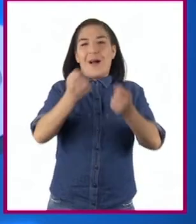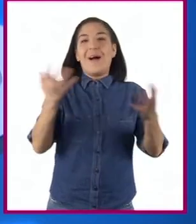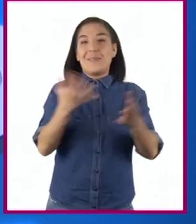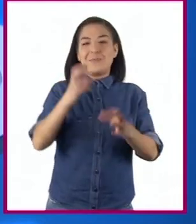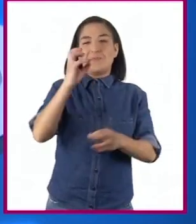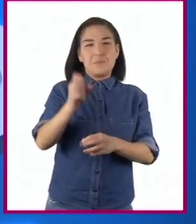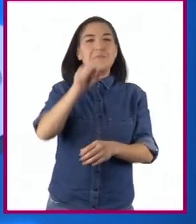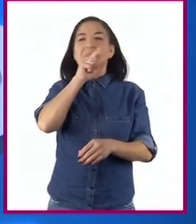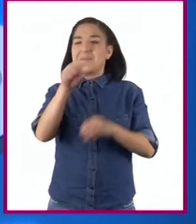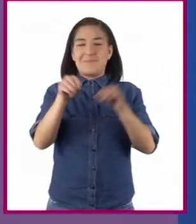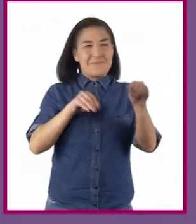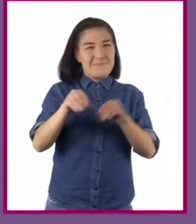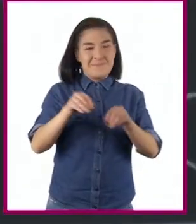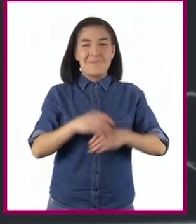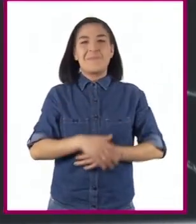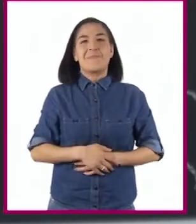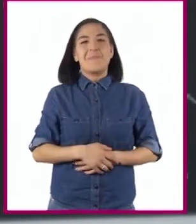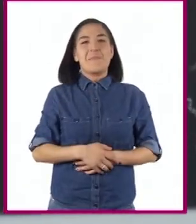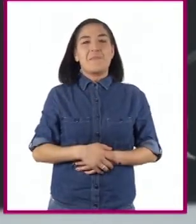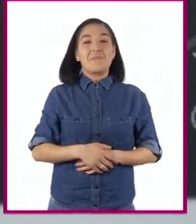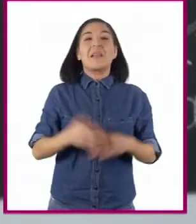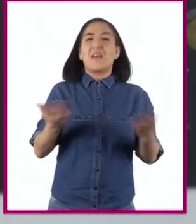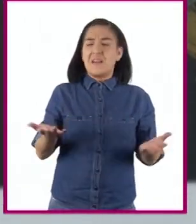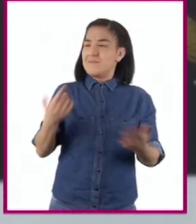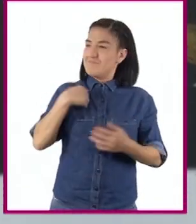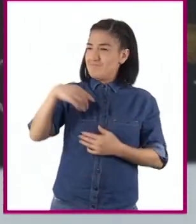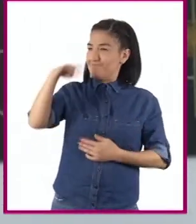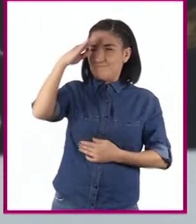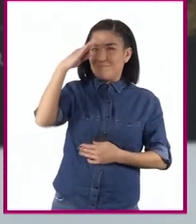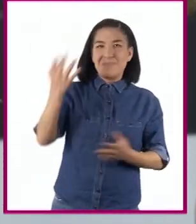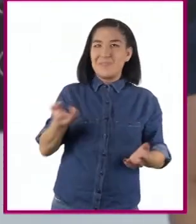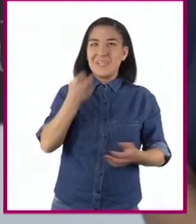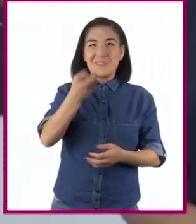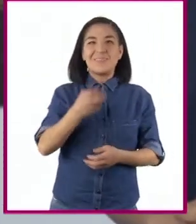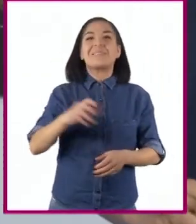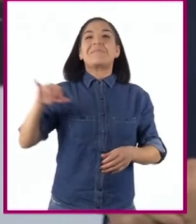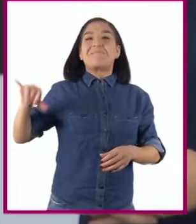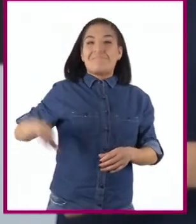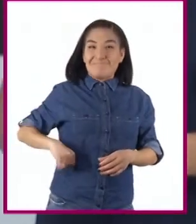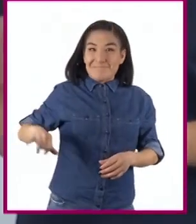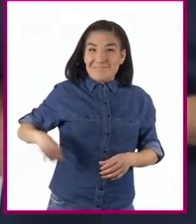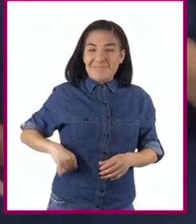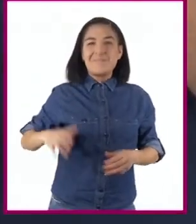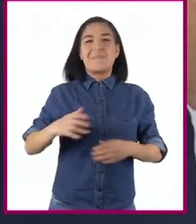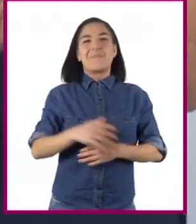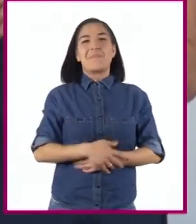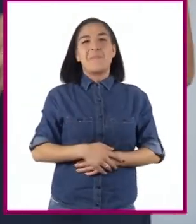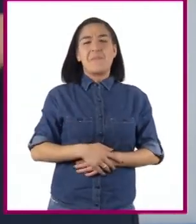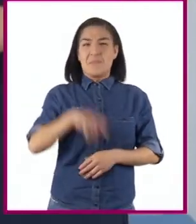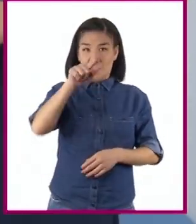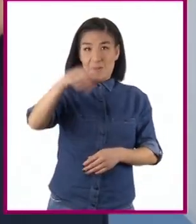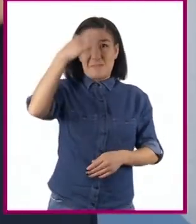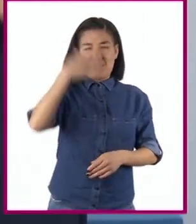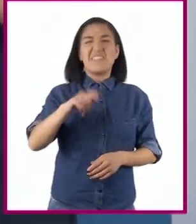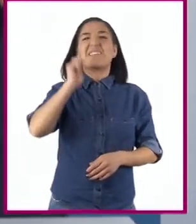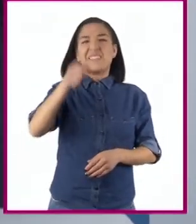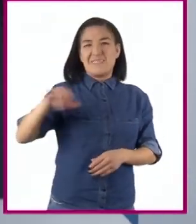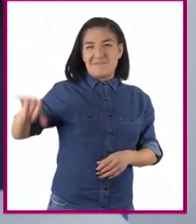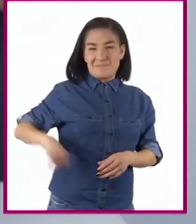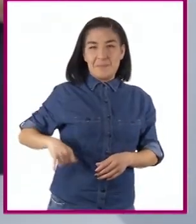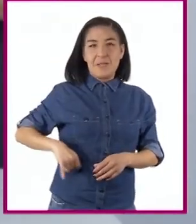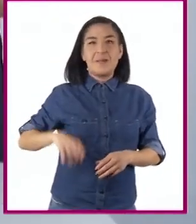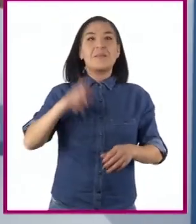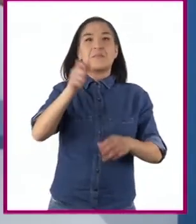están equilibradas. No lo había pensado de esa forma, maestra. ¡Qué interesante! Pero ¿sabes qué es más interesante?